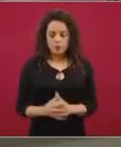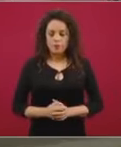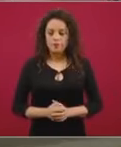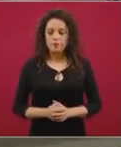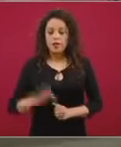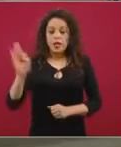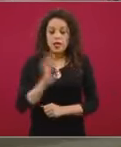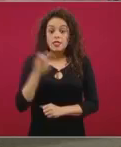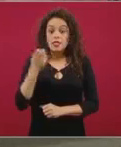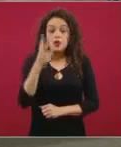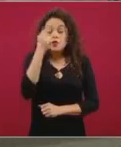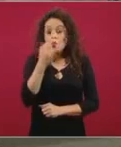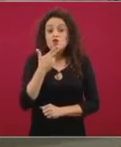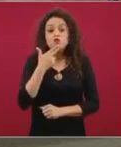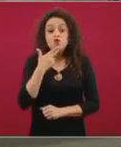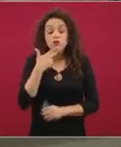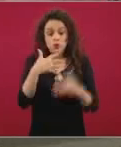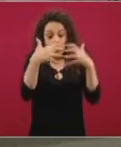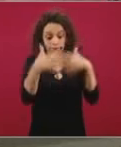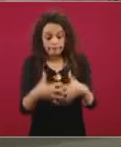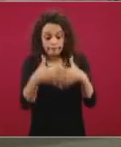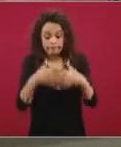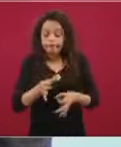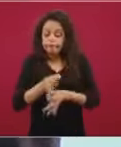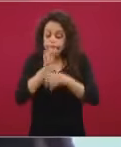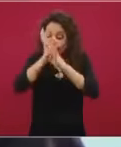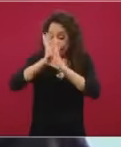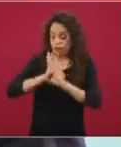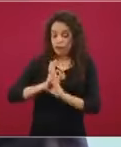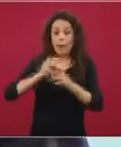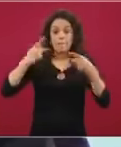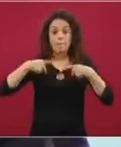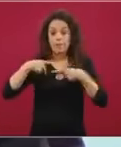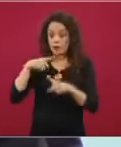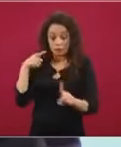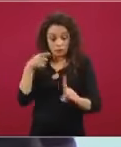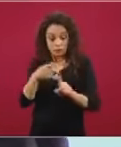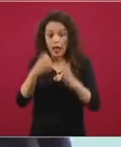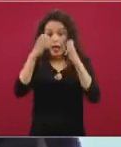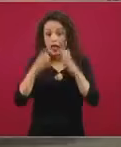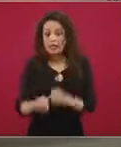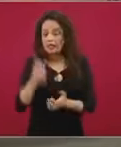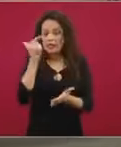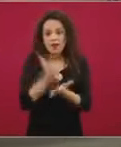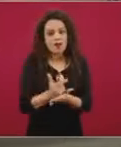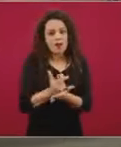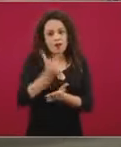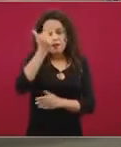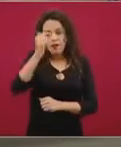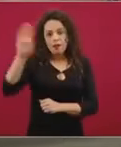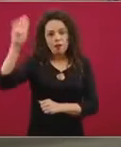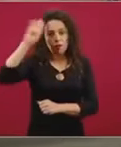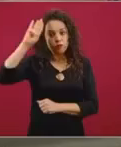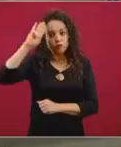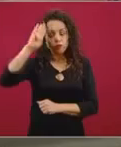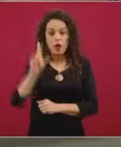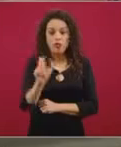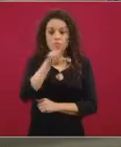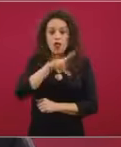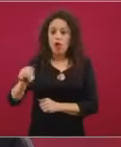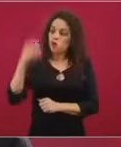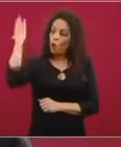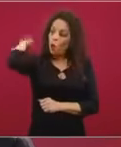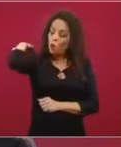no usarse este aparato en una persona que está críticamente enferma, que tiene ampliamente afectado los pulmones por un proceso